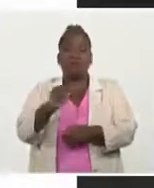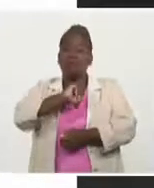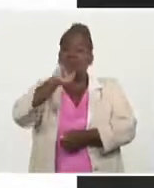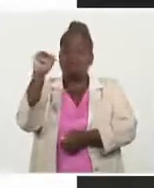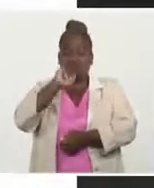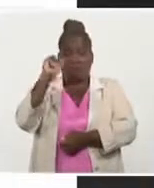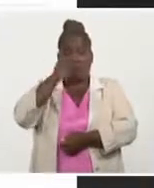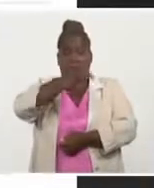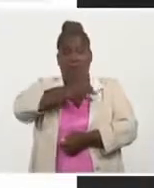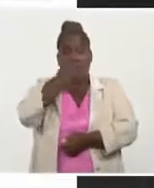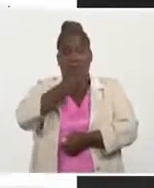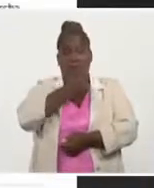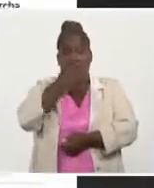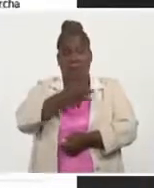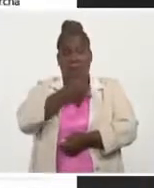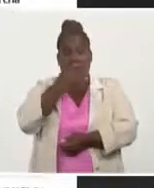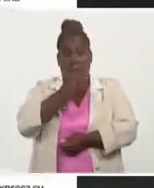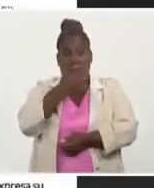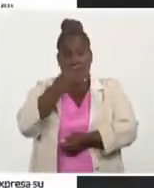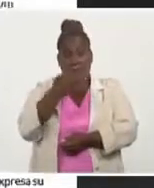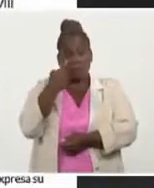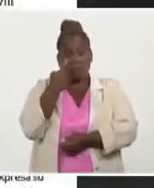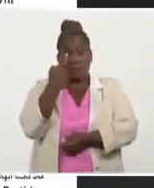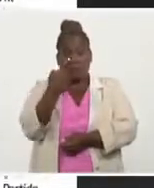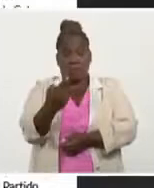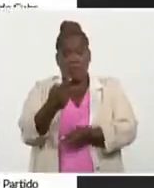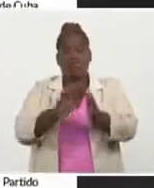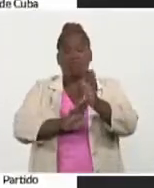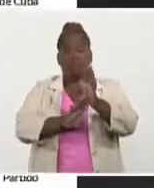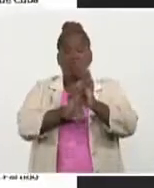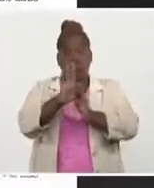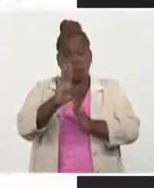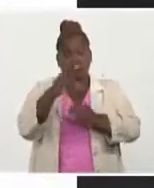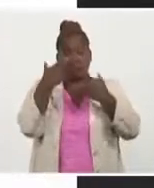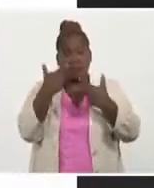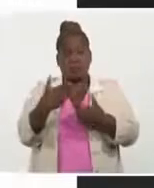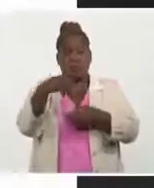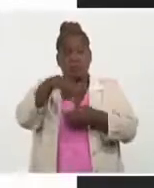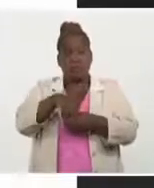afirmaron que sin dudas se reflejarán en avances importantes en la vida del pueblo cubano.